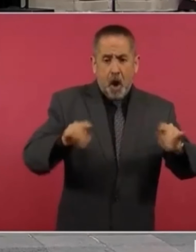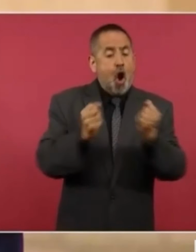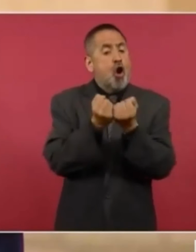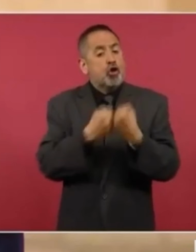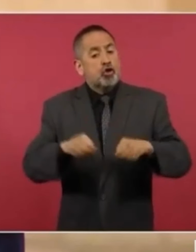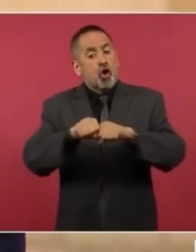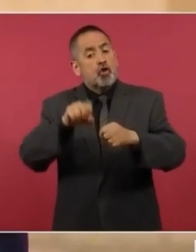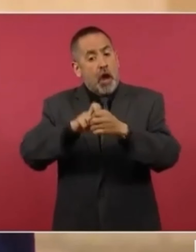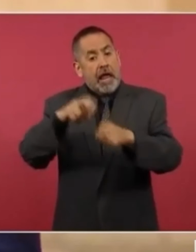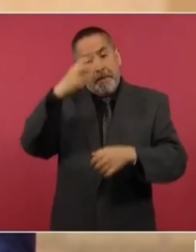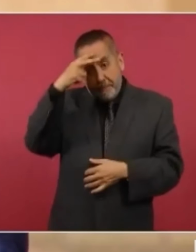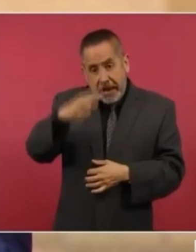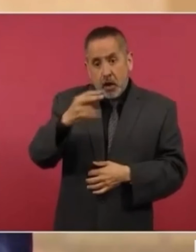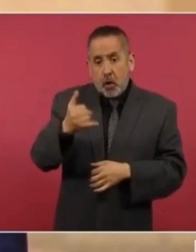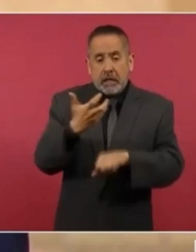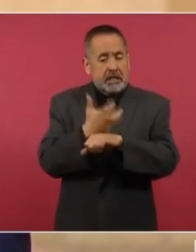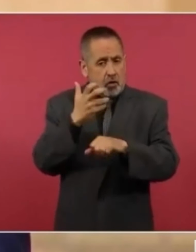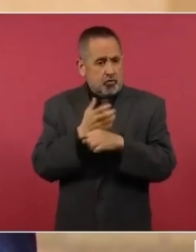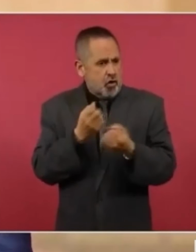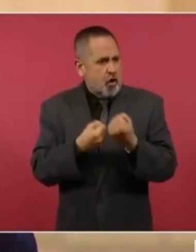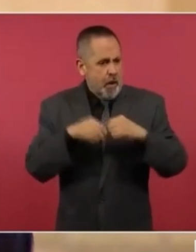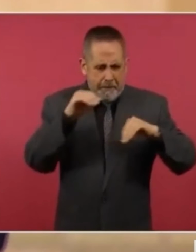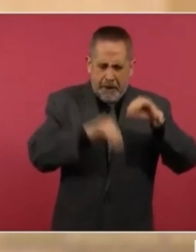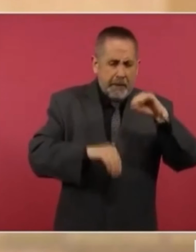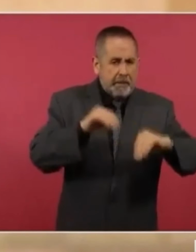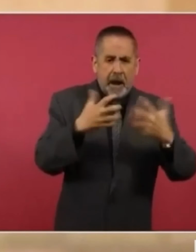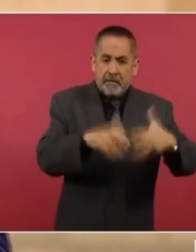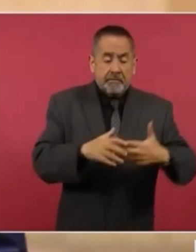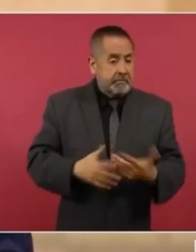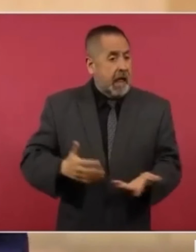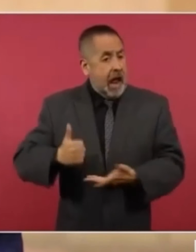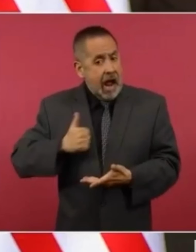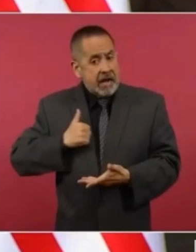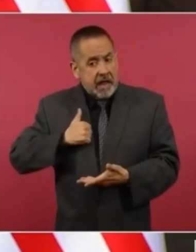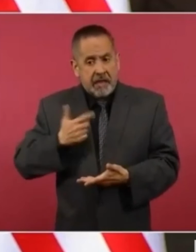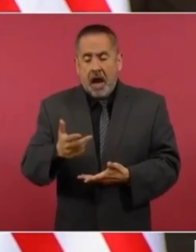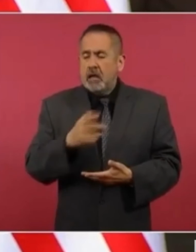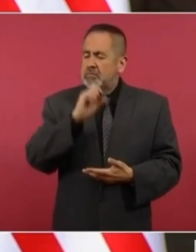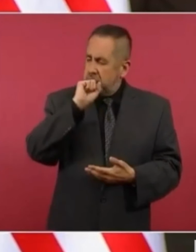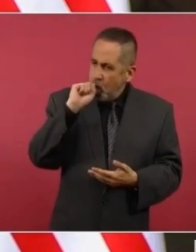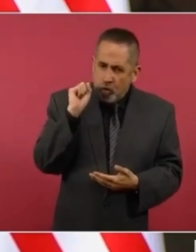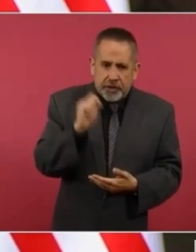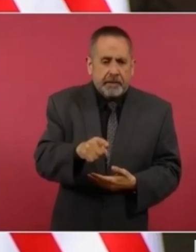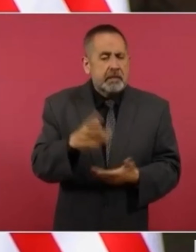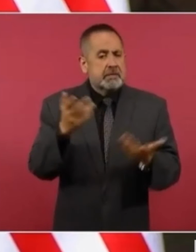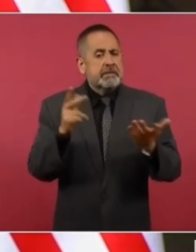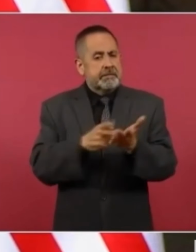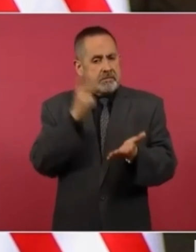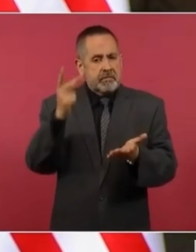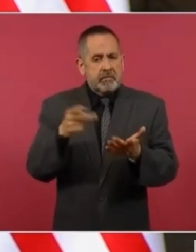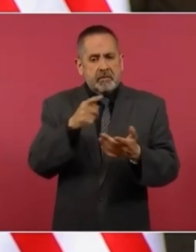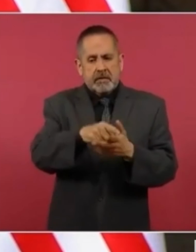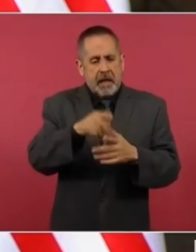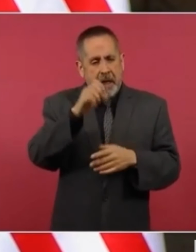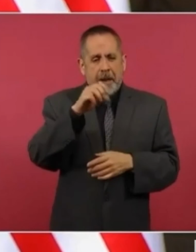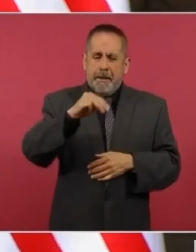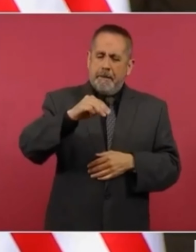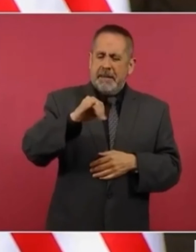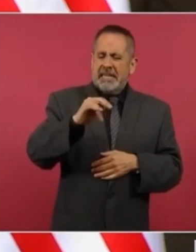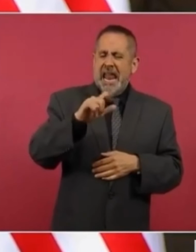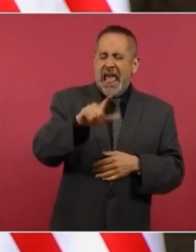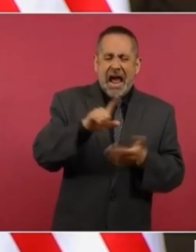en México y en los Estados Unidos. Canadá, nuevamente, los minerales críticos que se